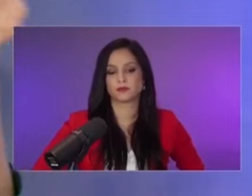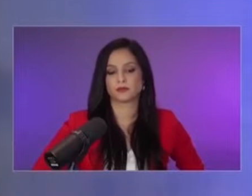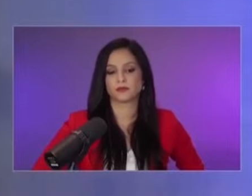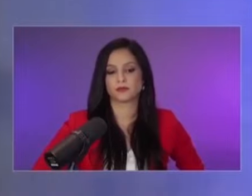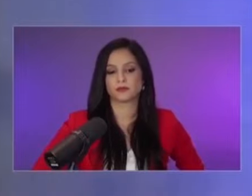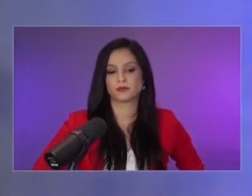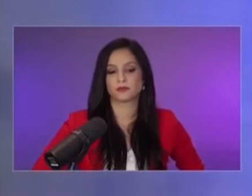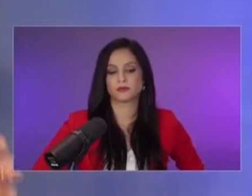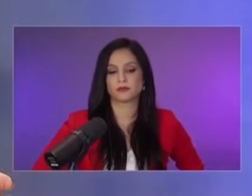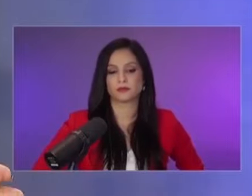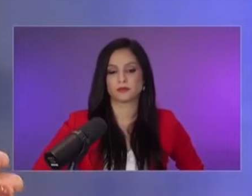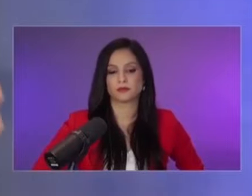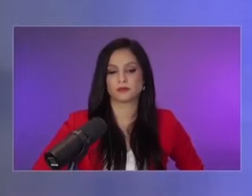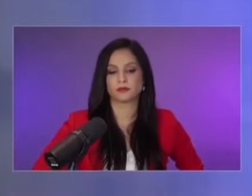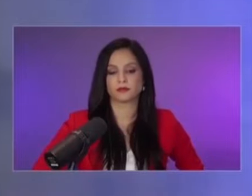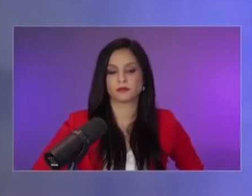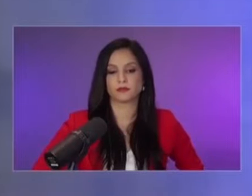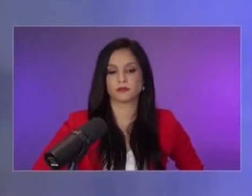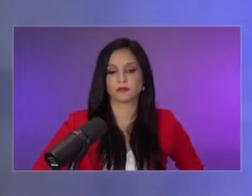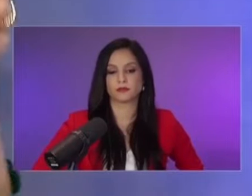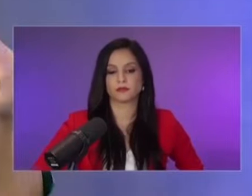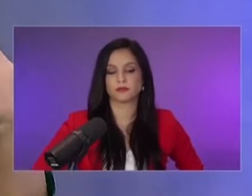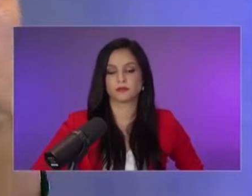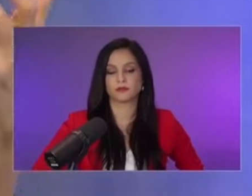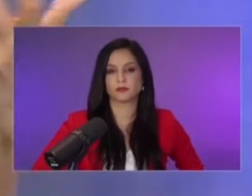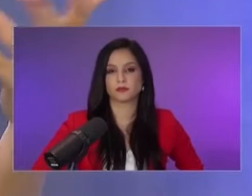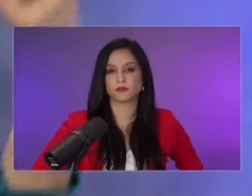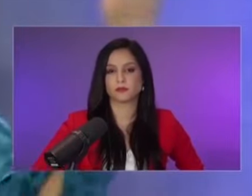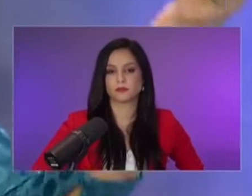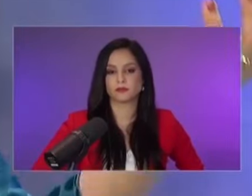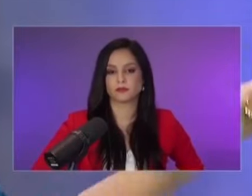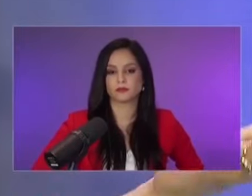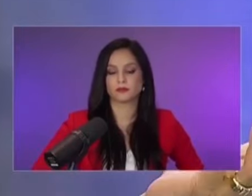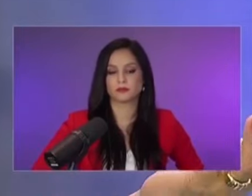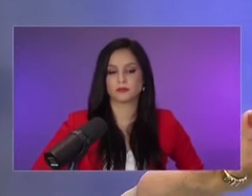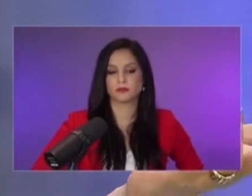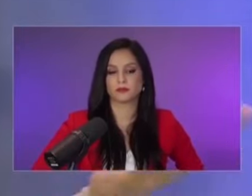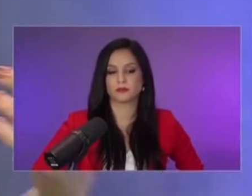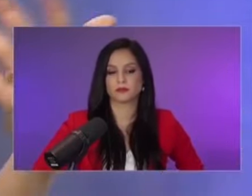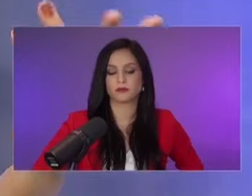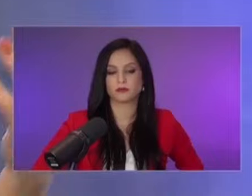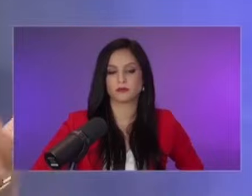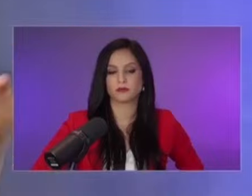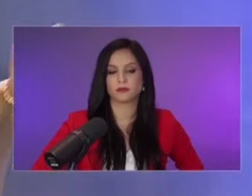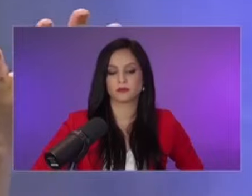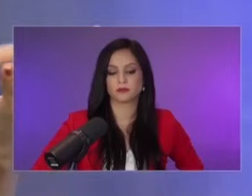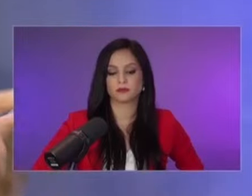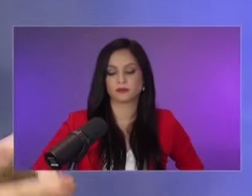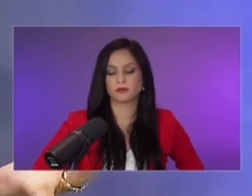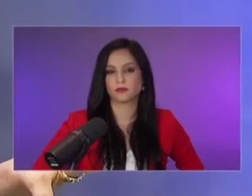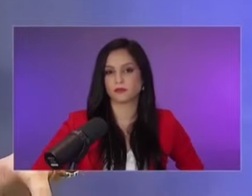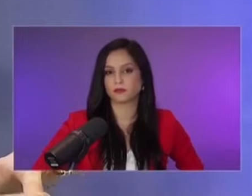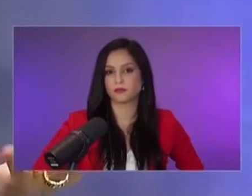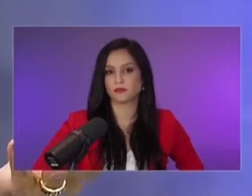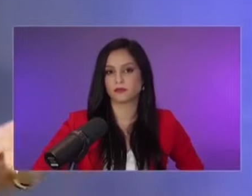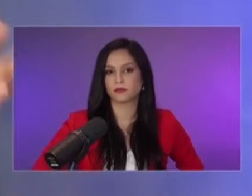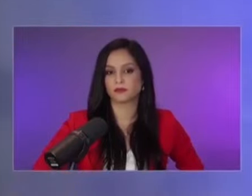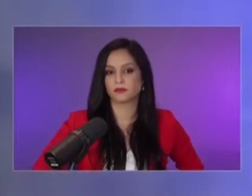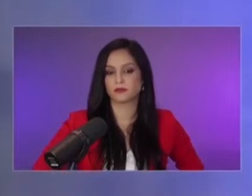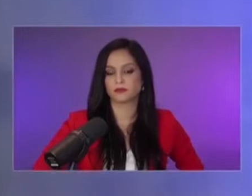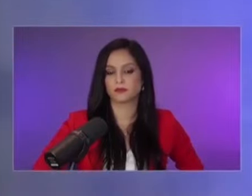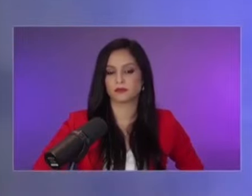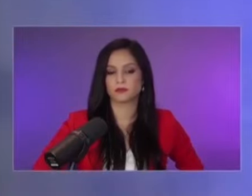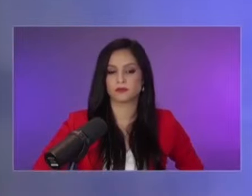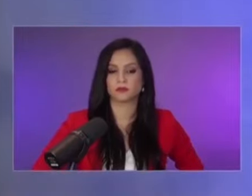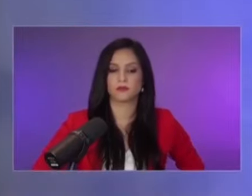tratando de extraer Y no pudieron porque eh al final no hay un método que sea lo mismo trató Estados Unidos lo